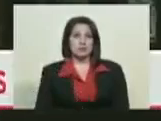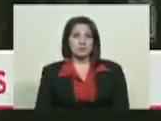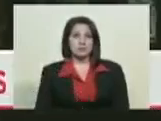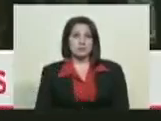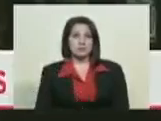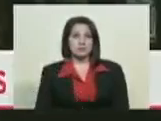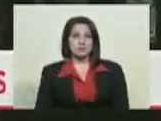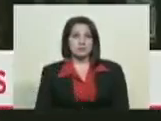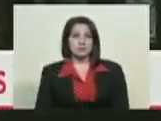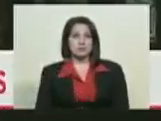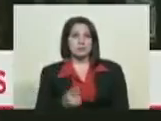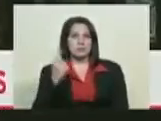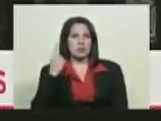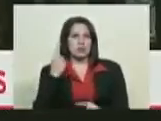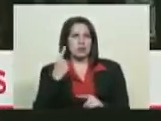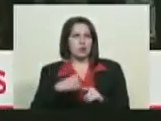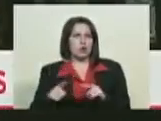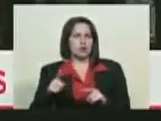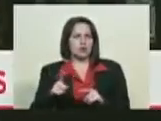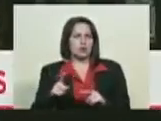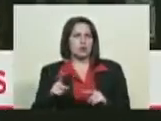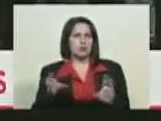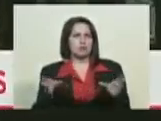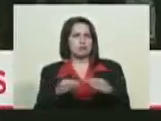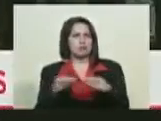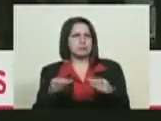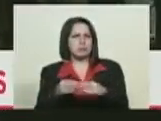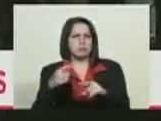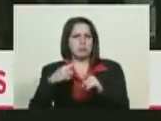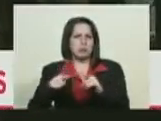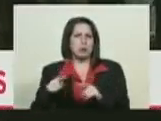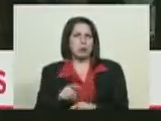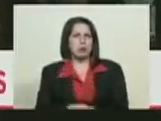Ahí está la otra consigna de la Liga Socialista MEUP.